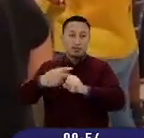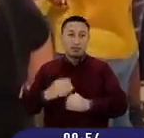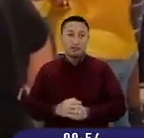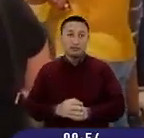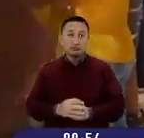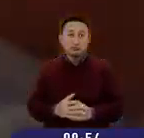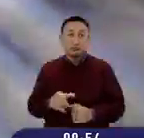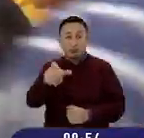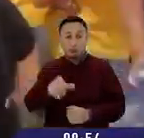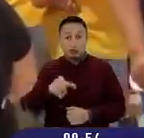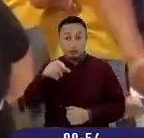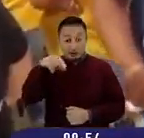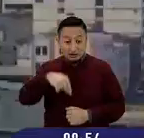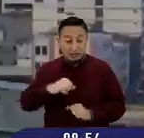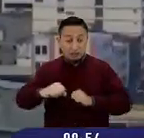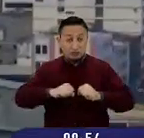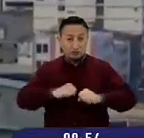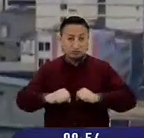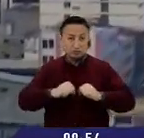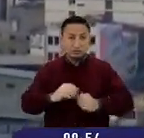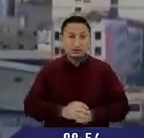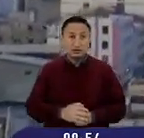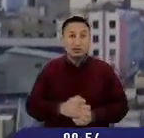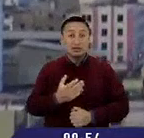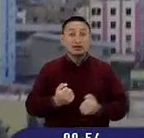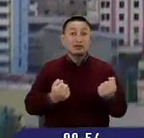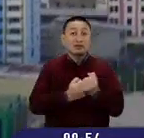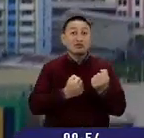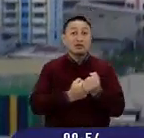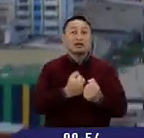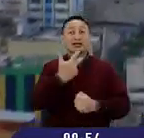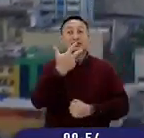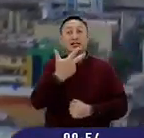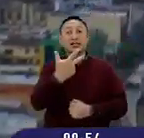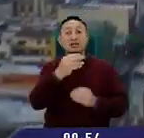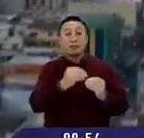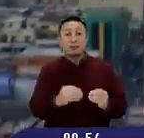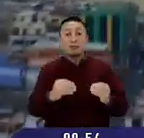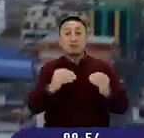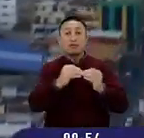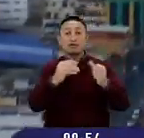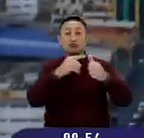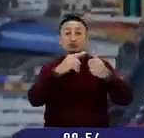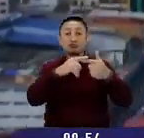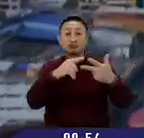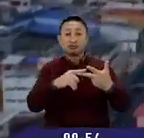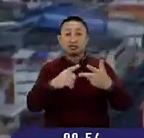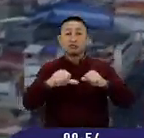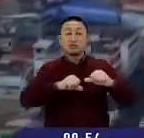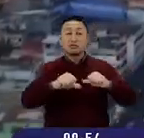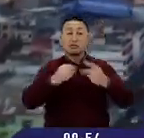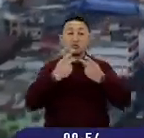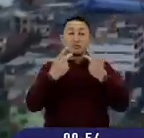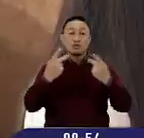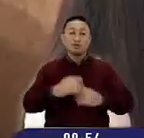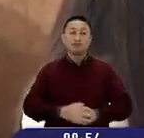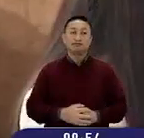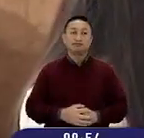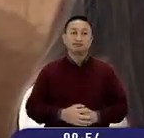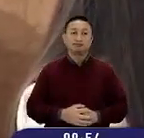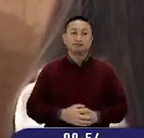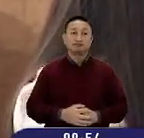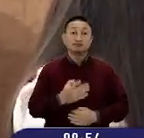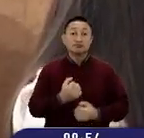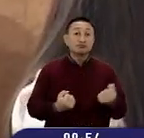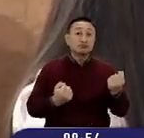la ciudadanía con este trámite contribuirá a tres puntos esenciales para la administración del municipio.